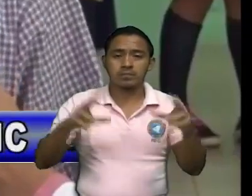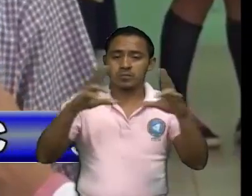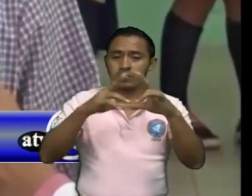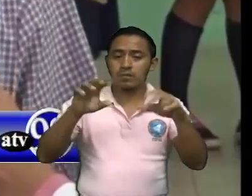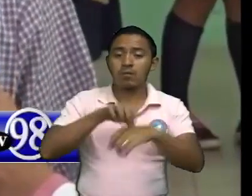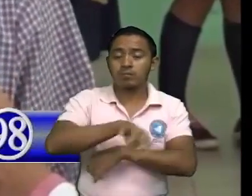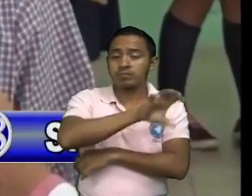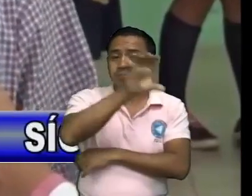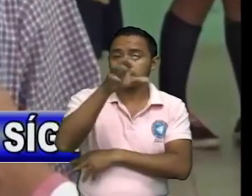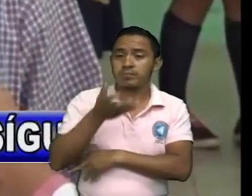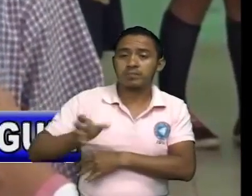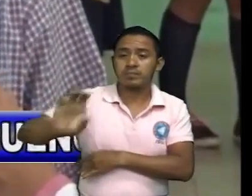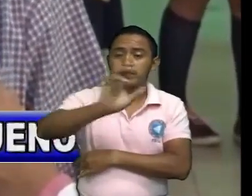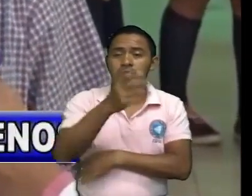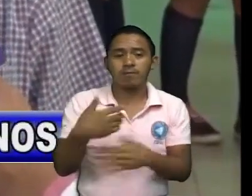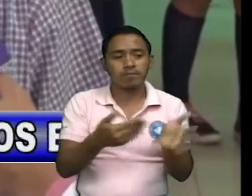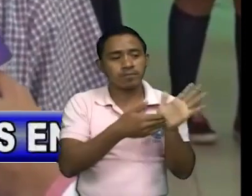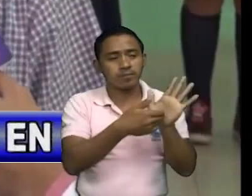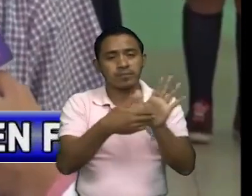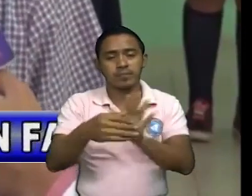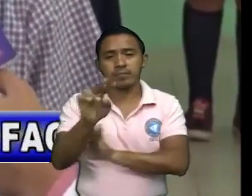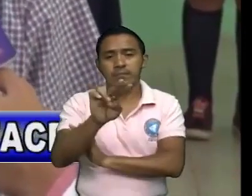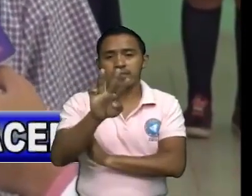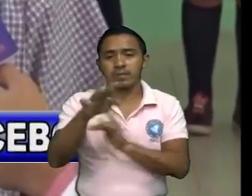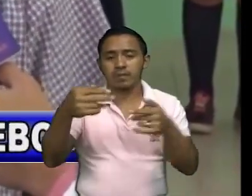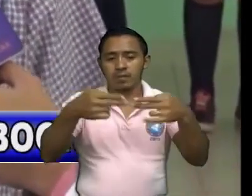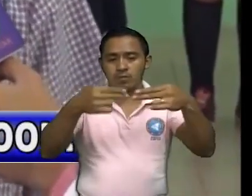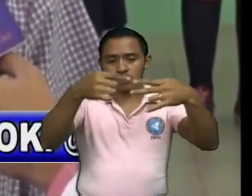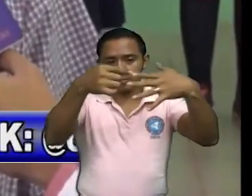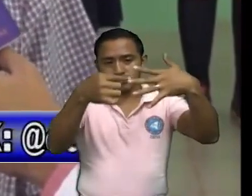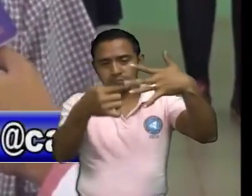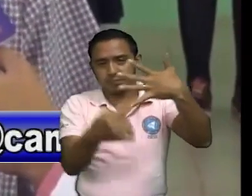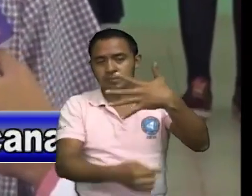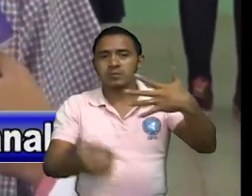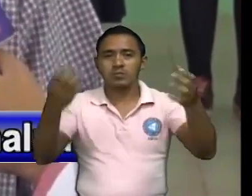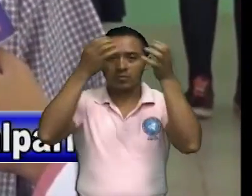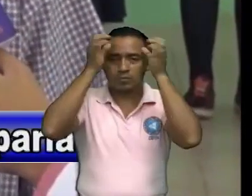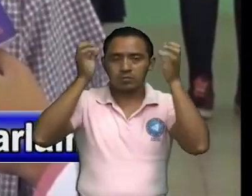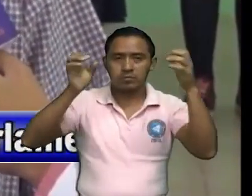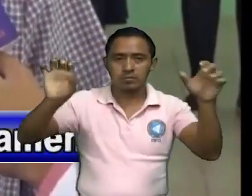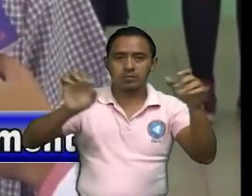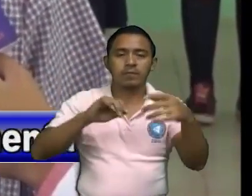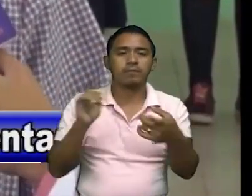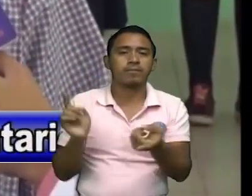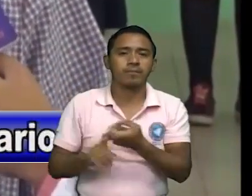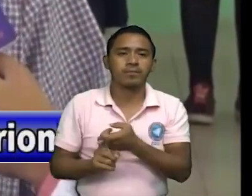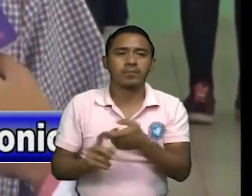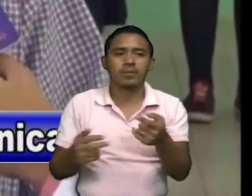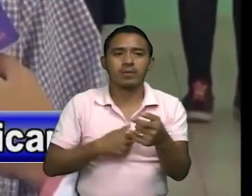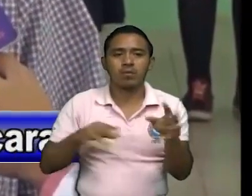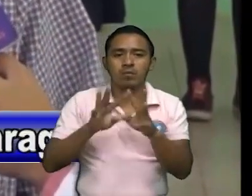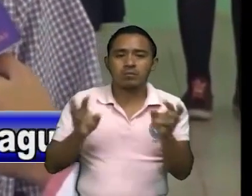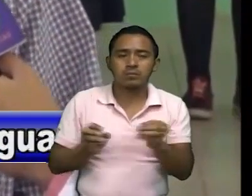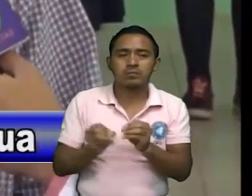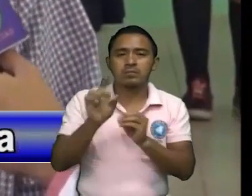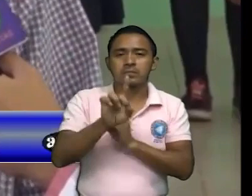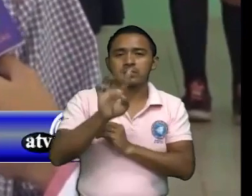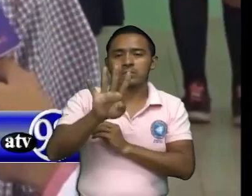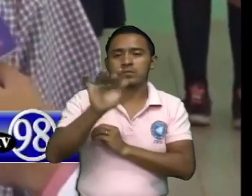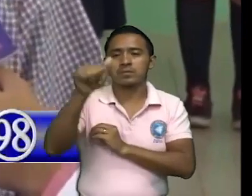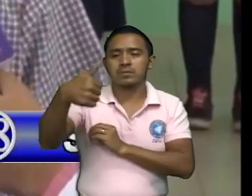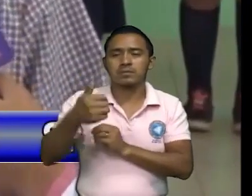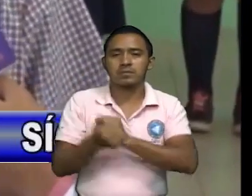Carazo, con una representación de 23 números culturales, donde aglutinamos a